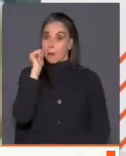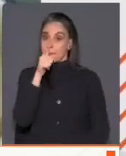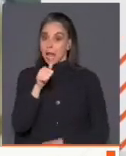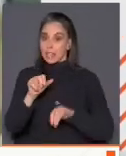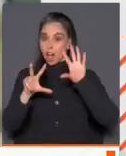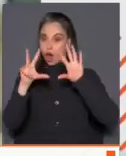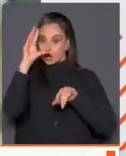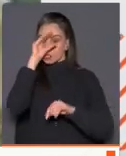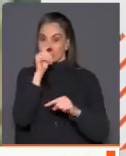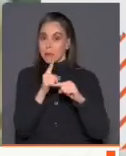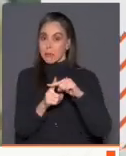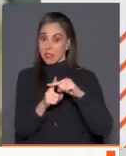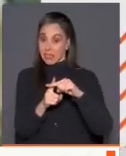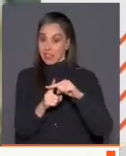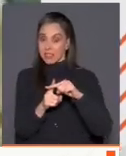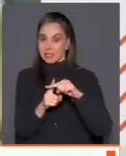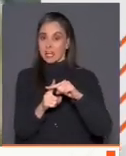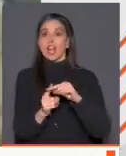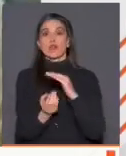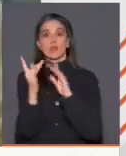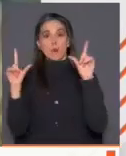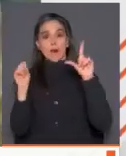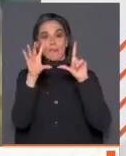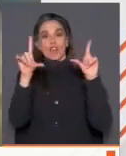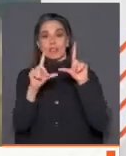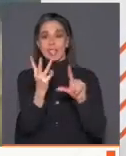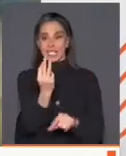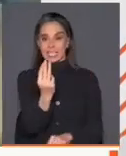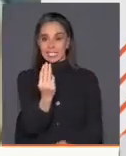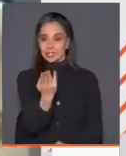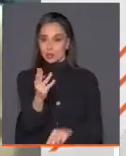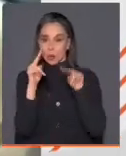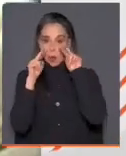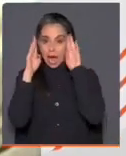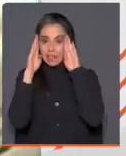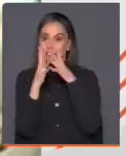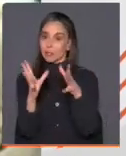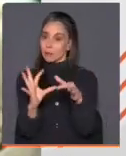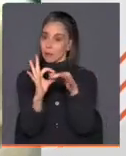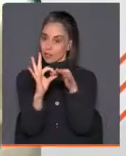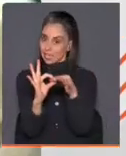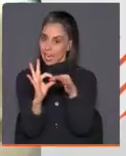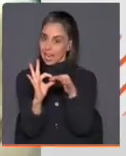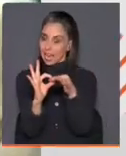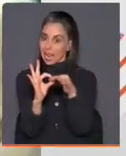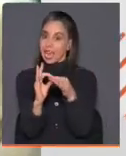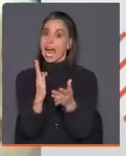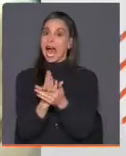y 30 minutos, una nueva edición de Tele 13. Por su atención, muchas gracias y será hasta mañana.